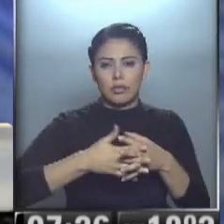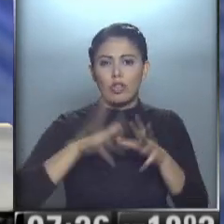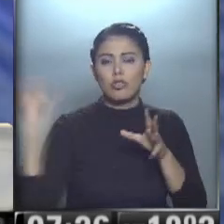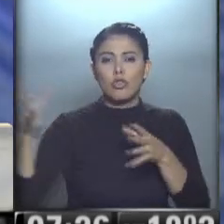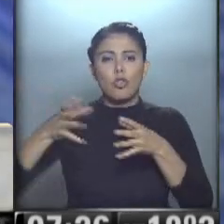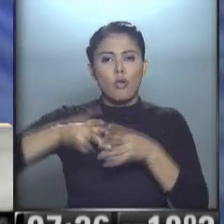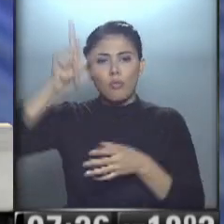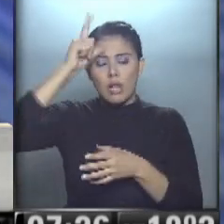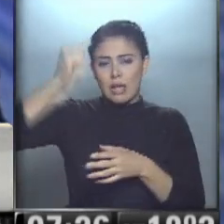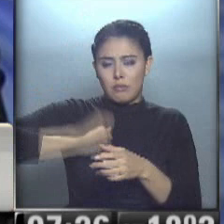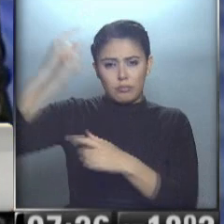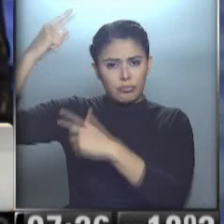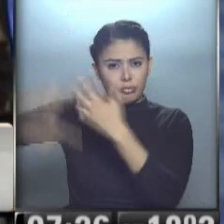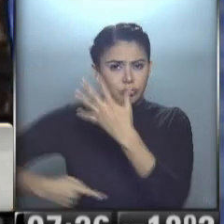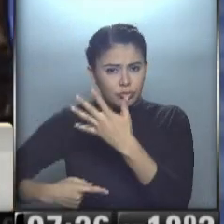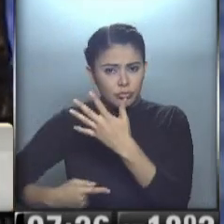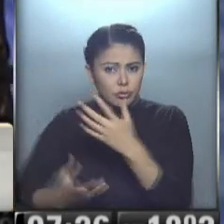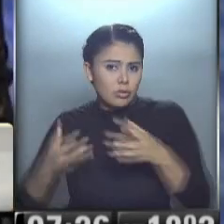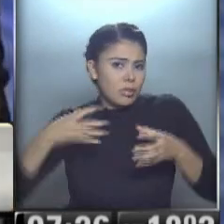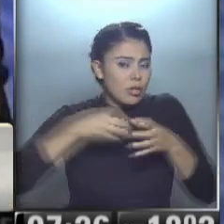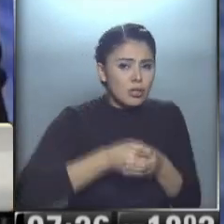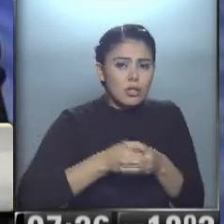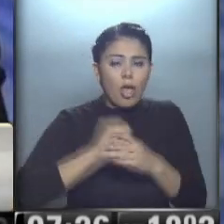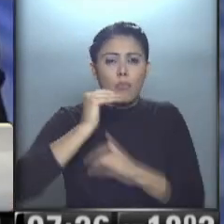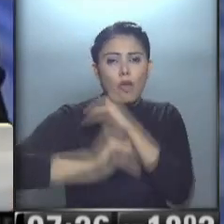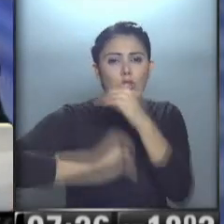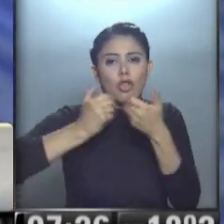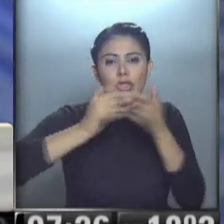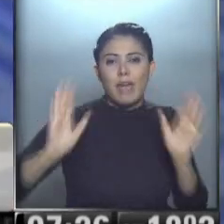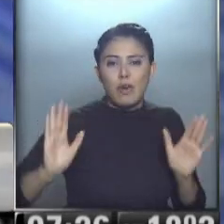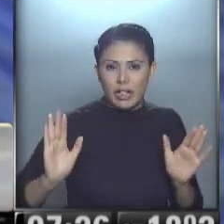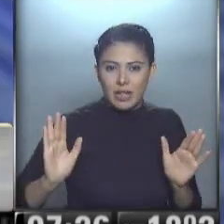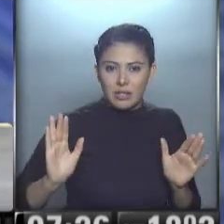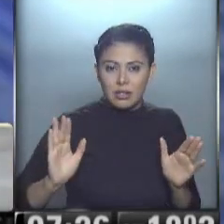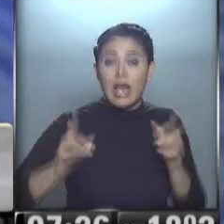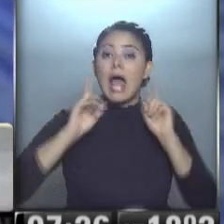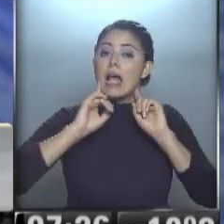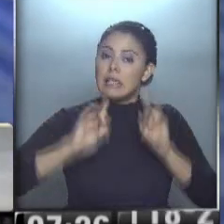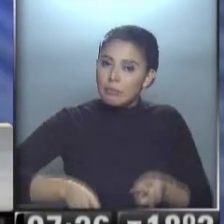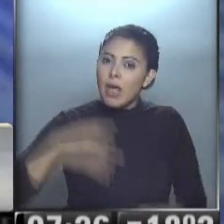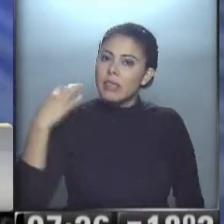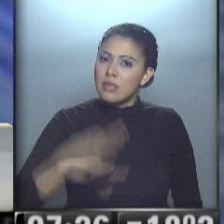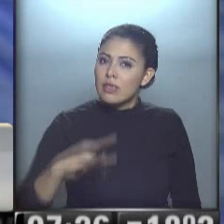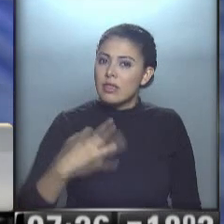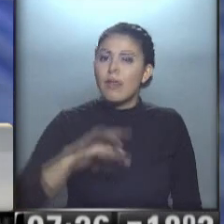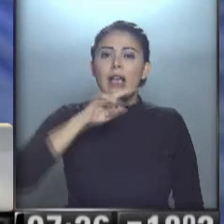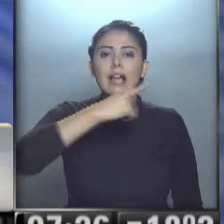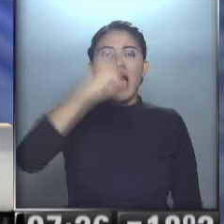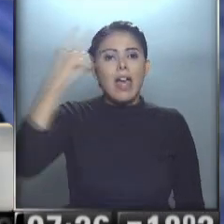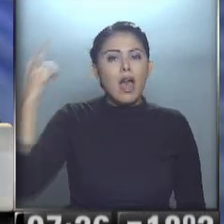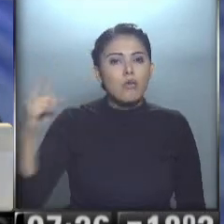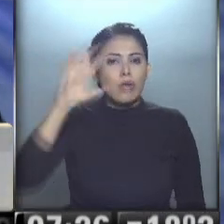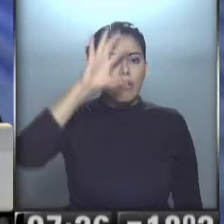fuerzas armadas a los procesos democráticos hay también que hacer lo mismo en cada una de las